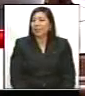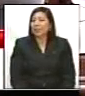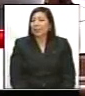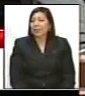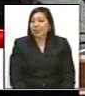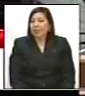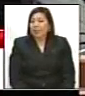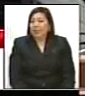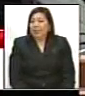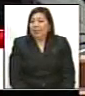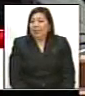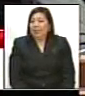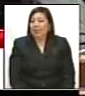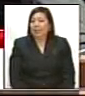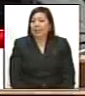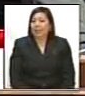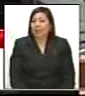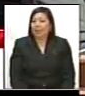concluir.